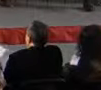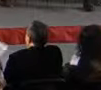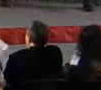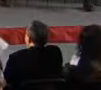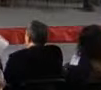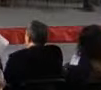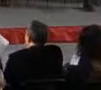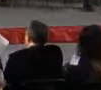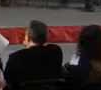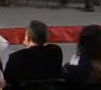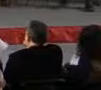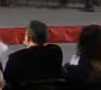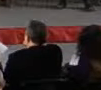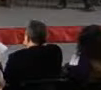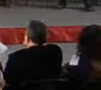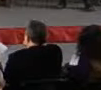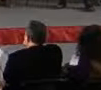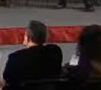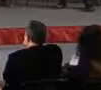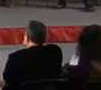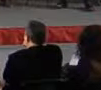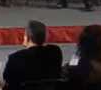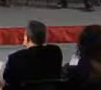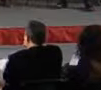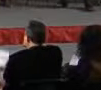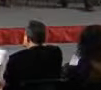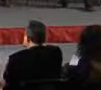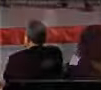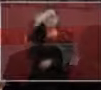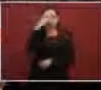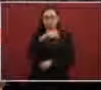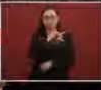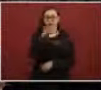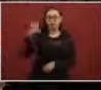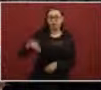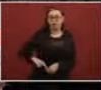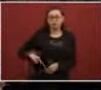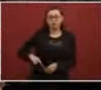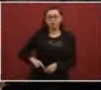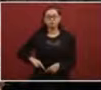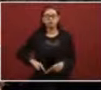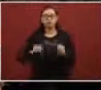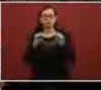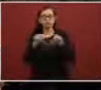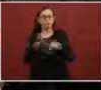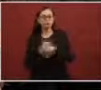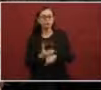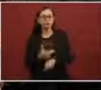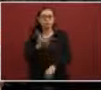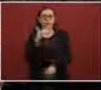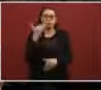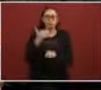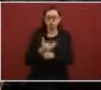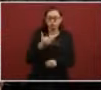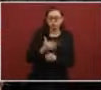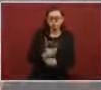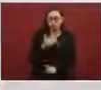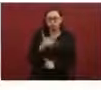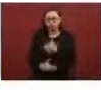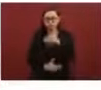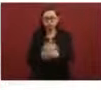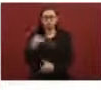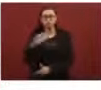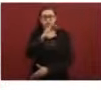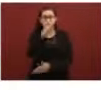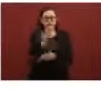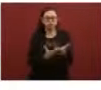anterior, saben también que el gobierno, mediante la Oficialía Mayor, se encuentra realizando un procedimiento de